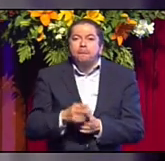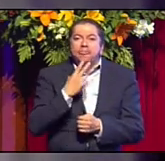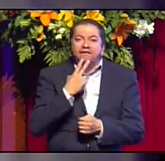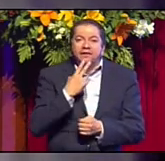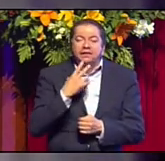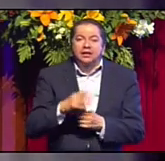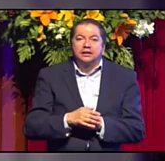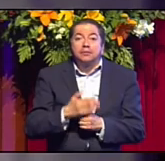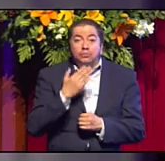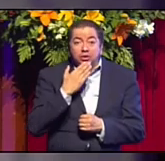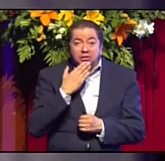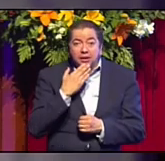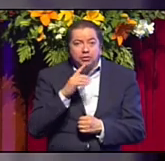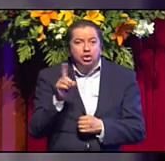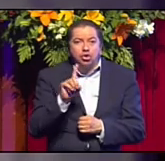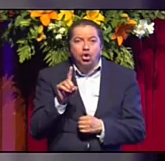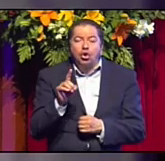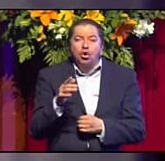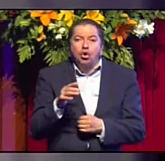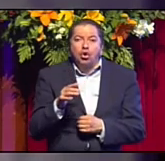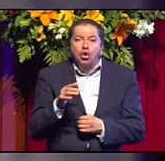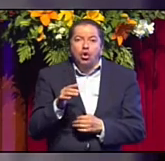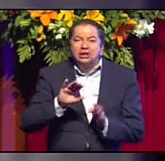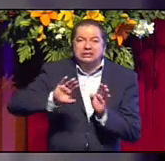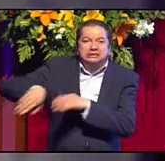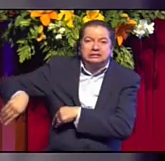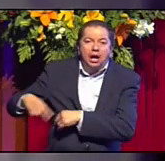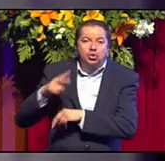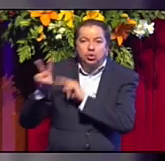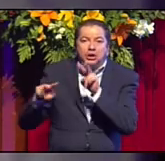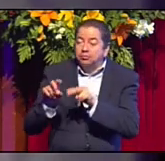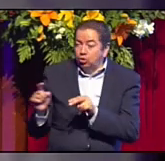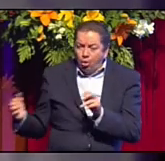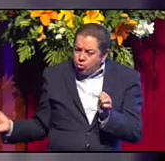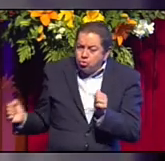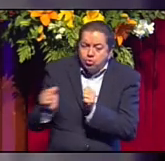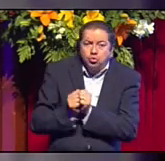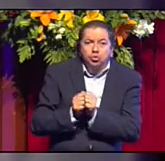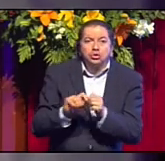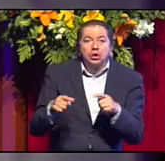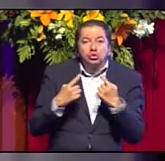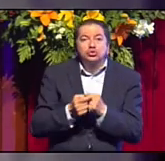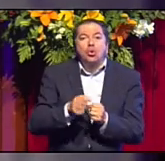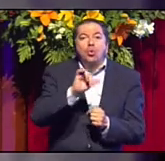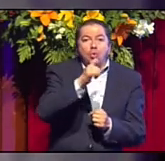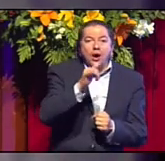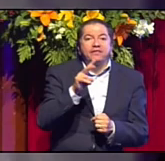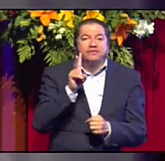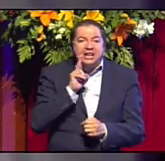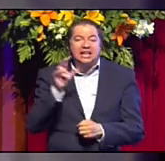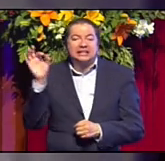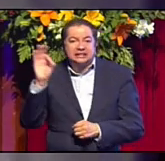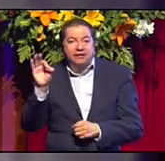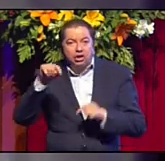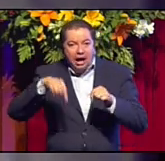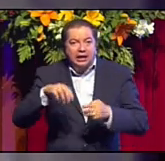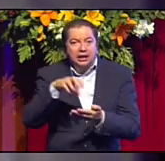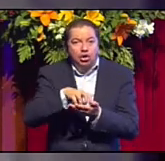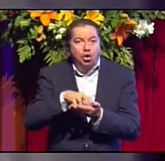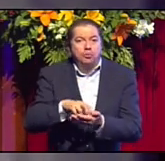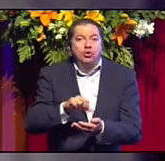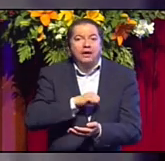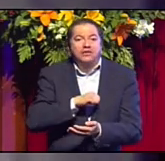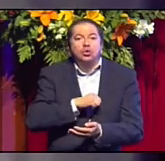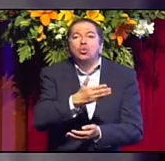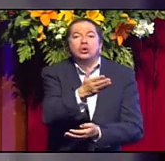vivienda, pero también no a espaldas del turismo? Y ese encuentro se va a hacer el día jueves, viernes y sábado en la comuna de Vicuña. Ojalá que ustedes